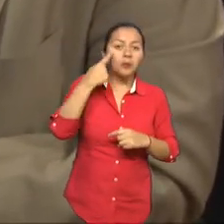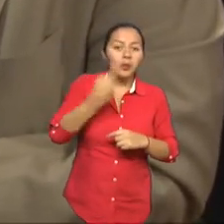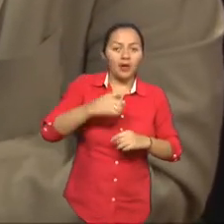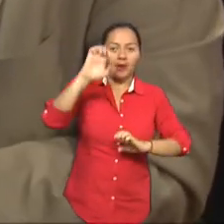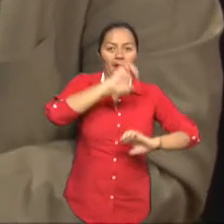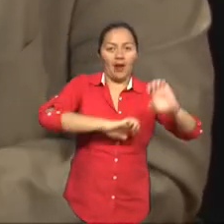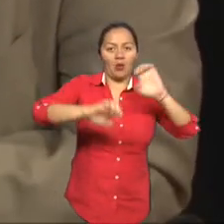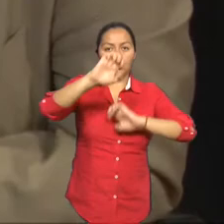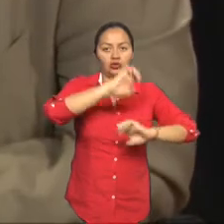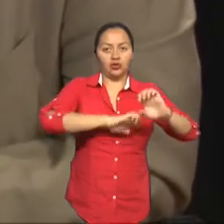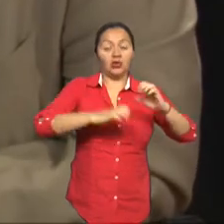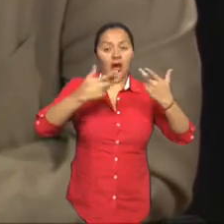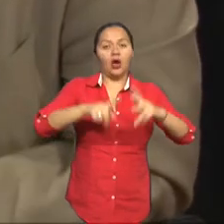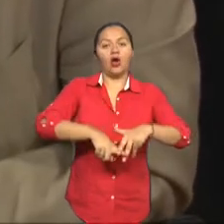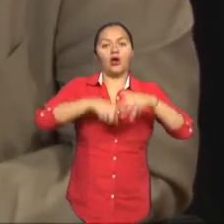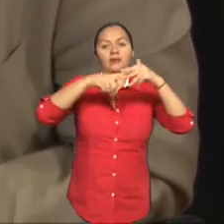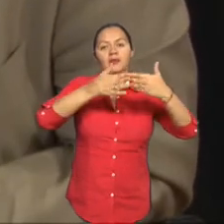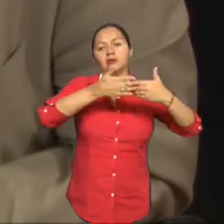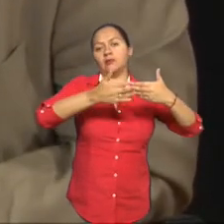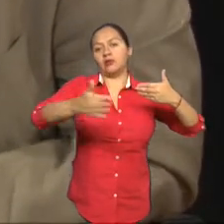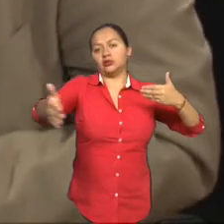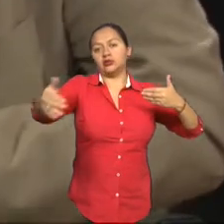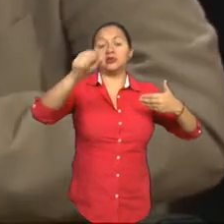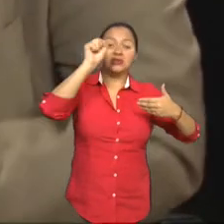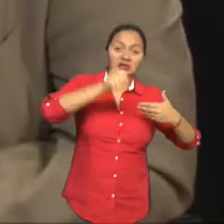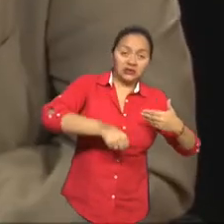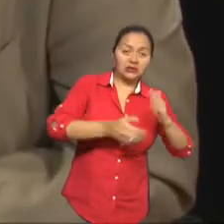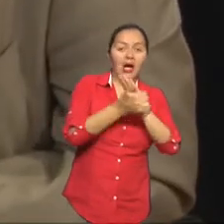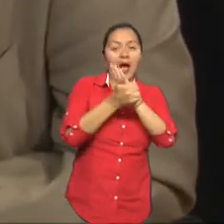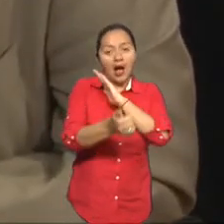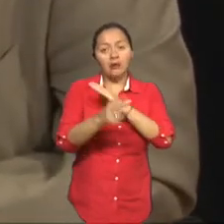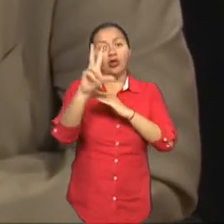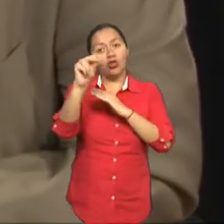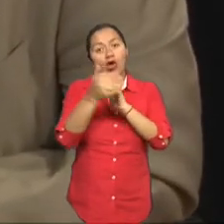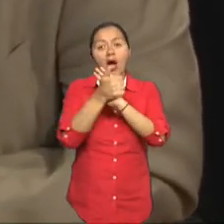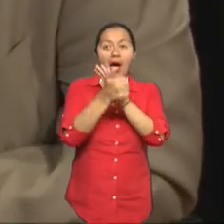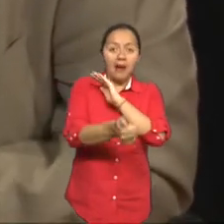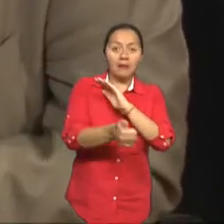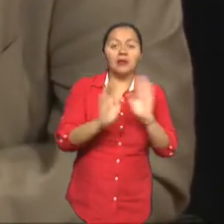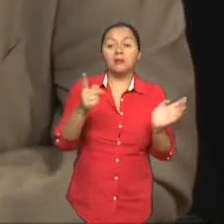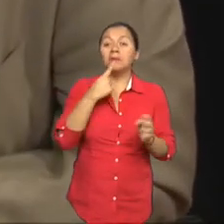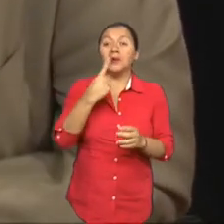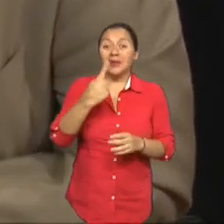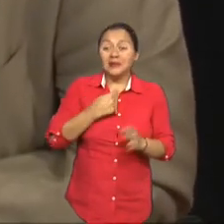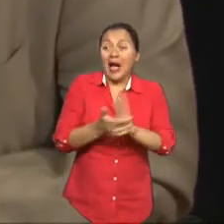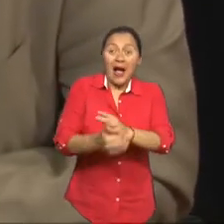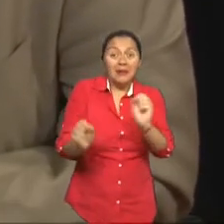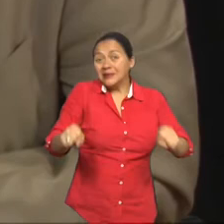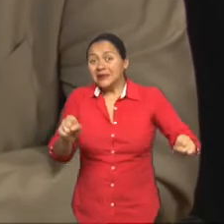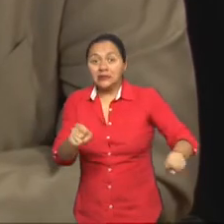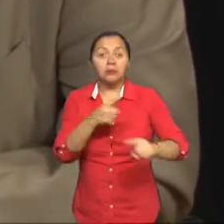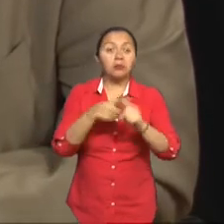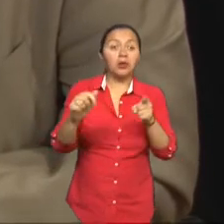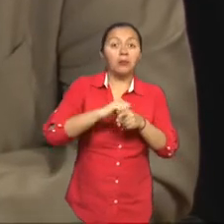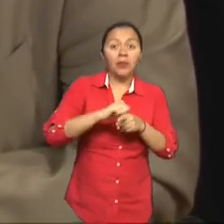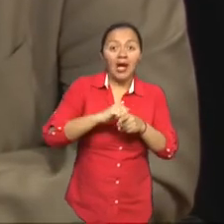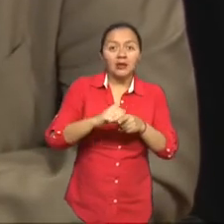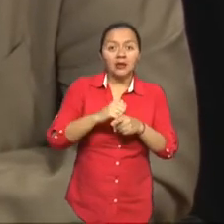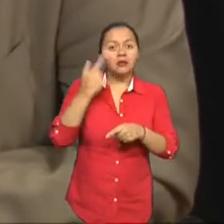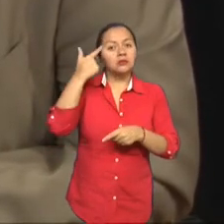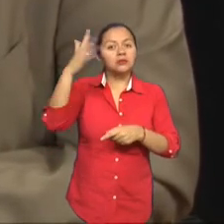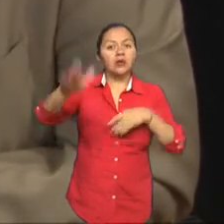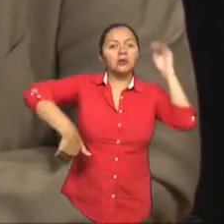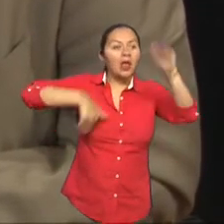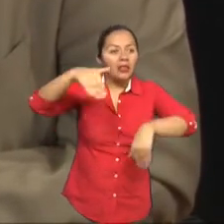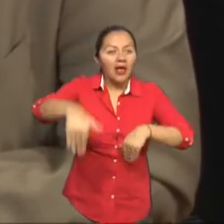evaluación y de ahí empieza todo el proceso. Si tiene o no talento y si nos dijo que tenía, pero ya en la práctica no sabe nadar y cositas así, pero